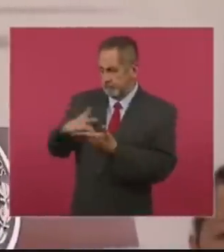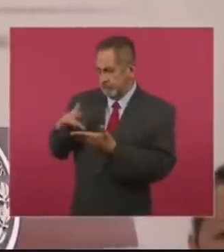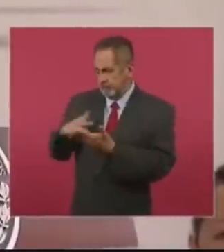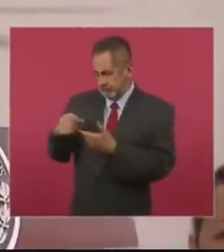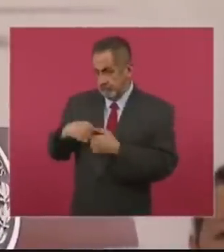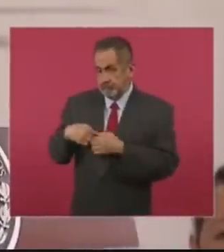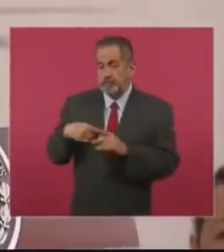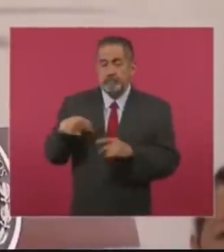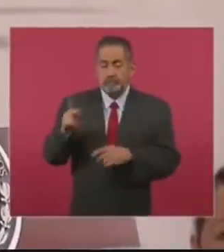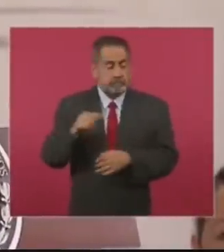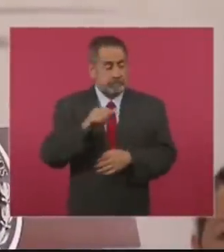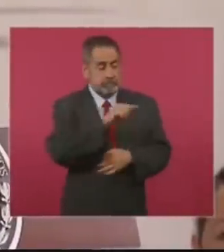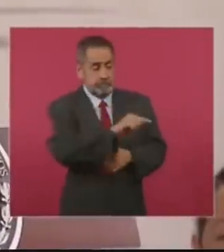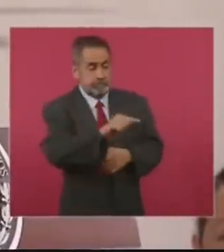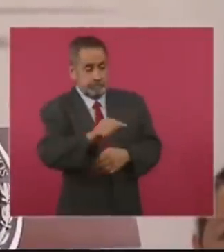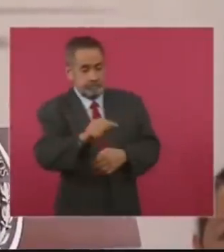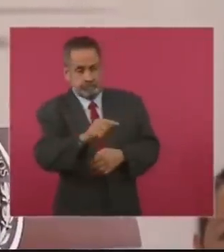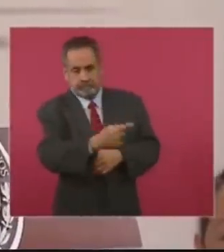aquí